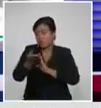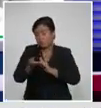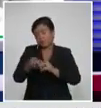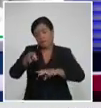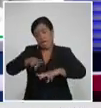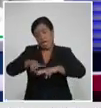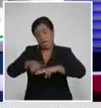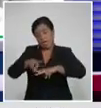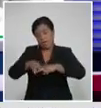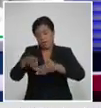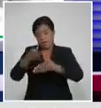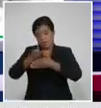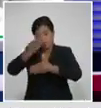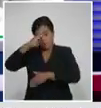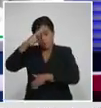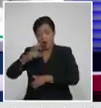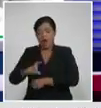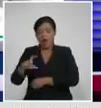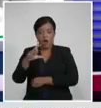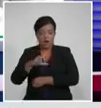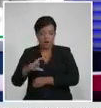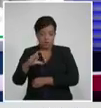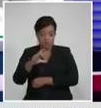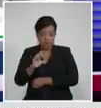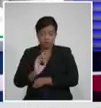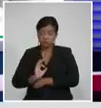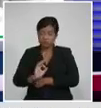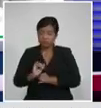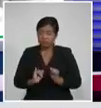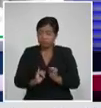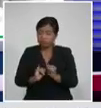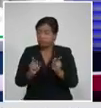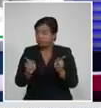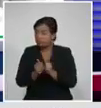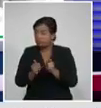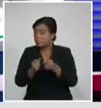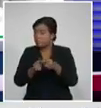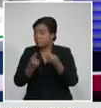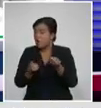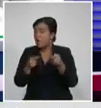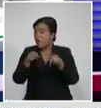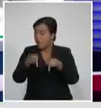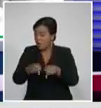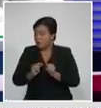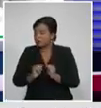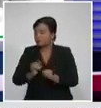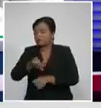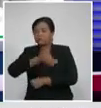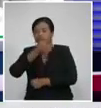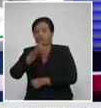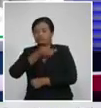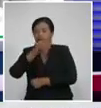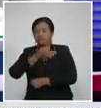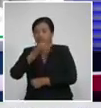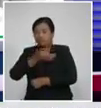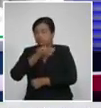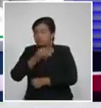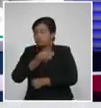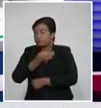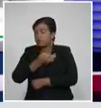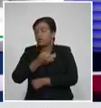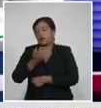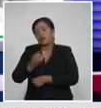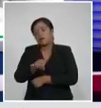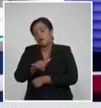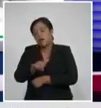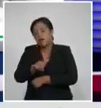de Cuba y Camagüey. Ha sido una información resumida porque tenemos, ya lo decíamos en la presentación, un segundo